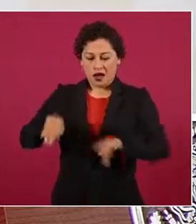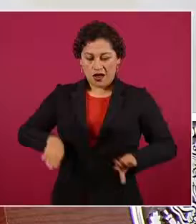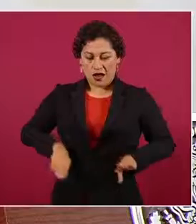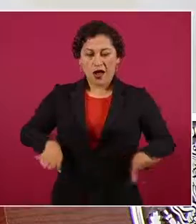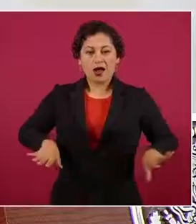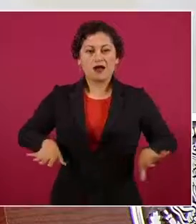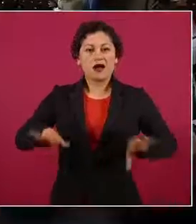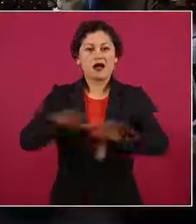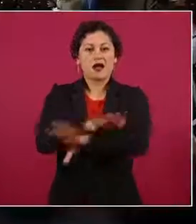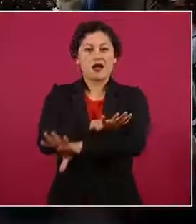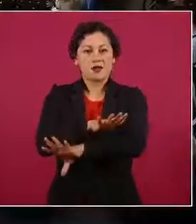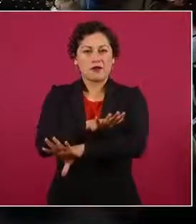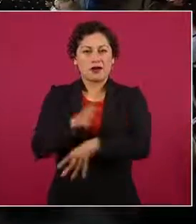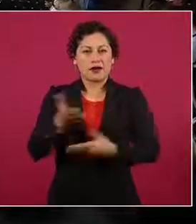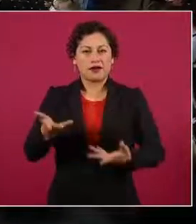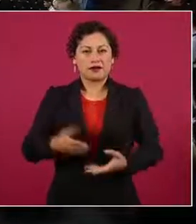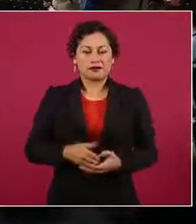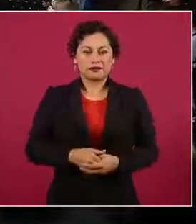Y algunos porque